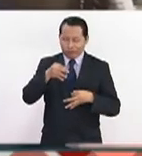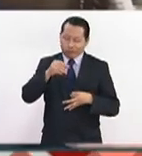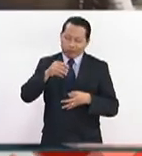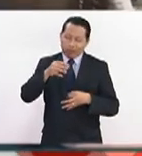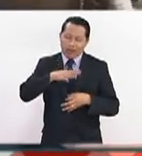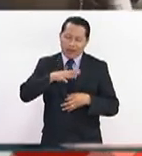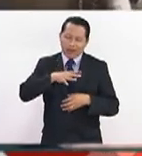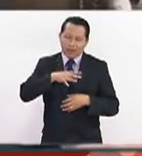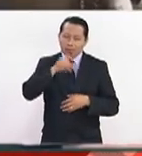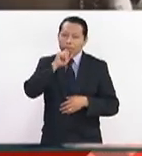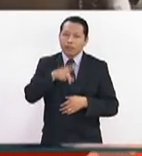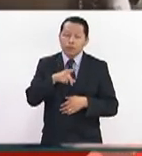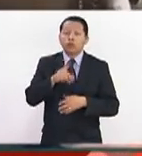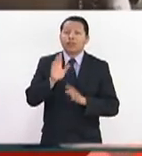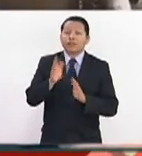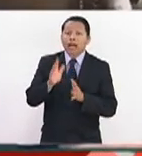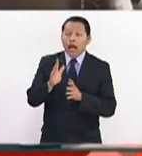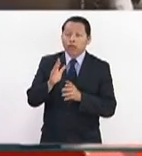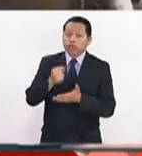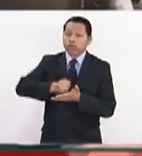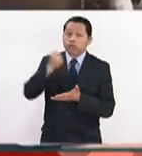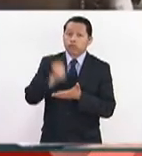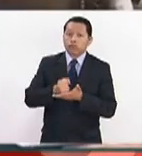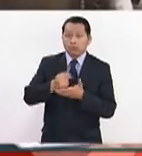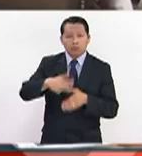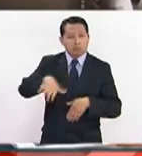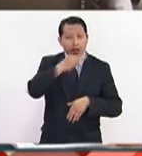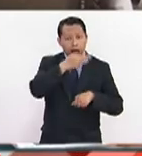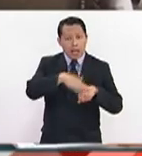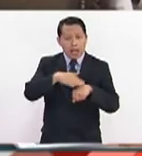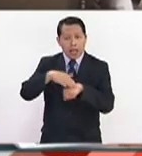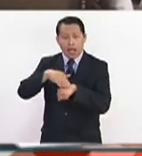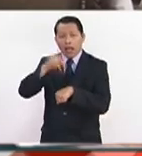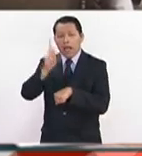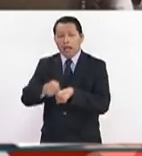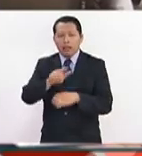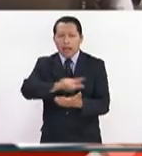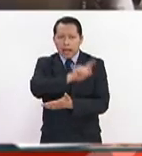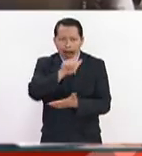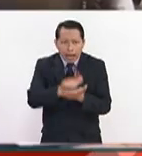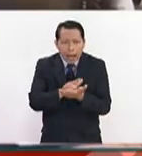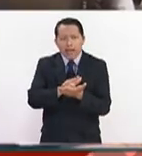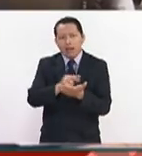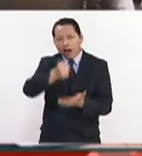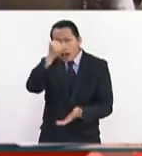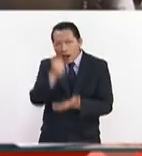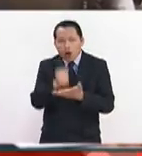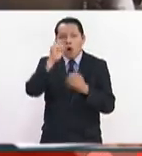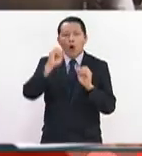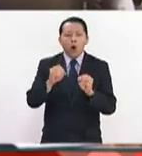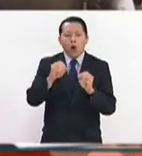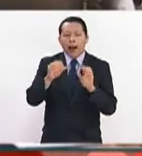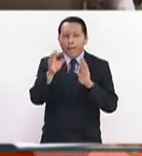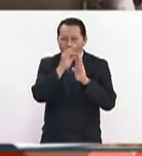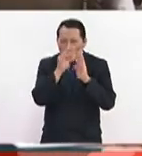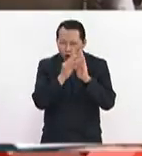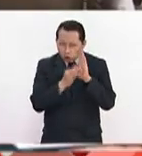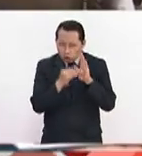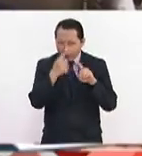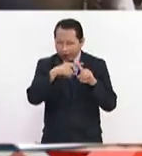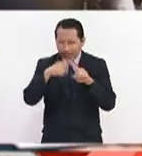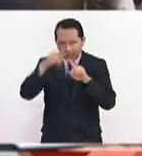muy importante que sepan todos los ciudadanos que todas y cada una de las leyes que aprobamos, así como los puntos de acuerdo y distintos actos legislativos,